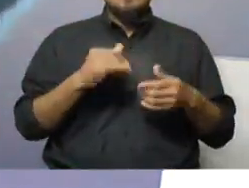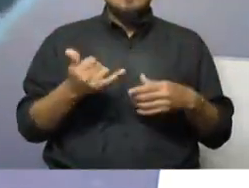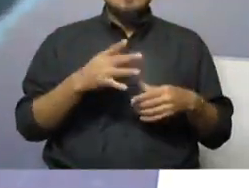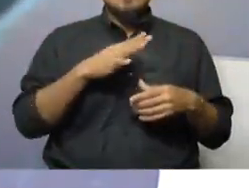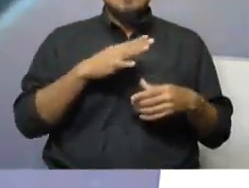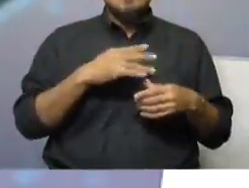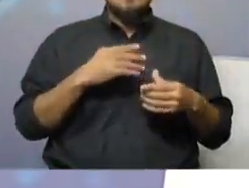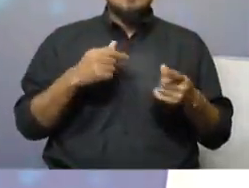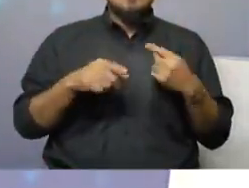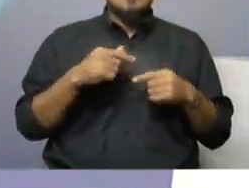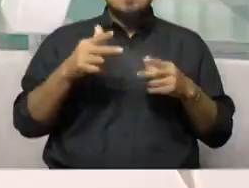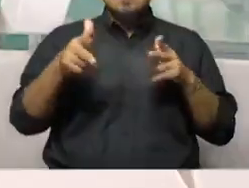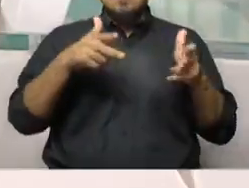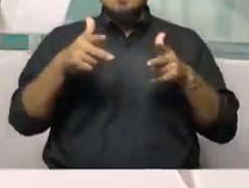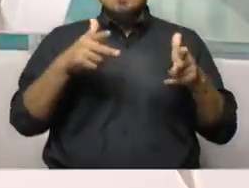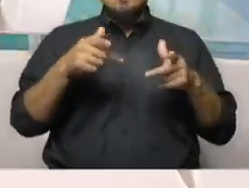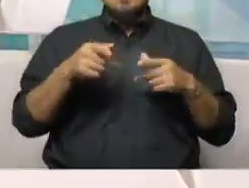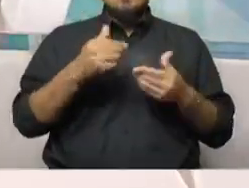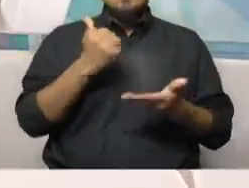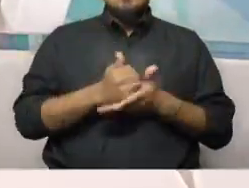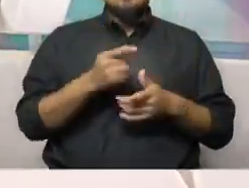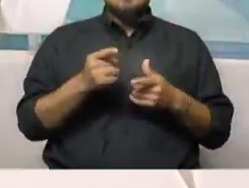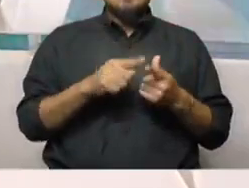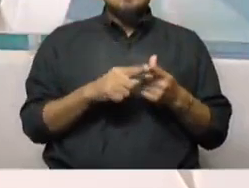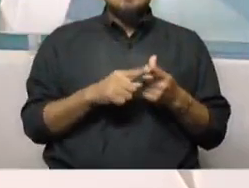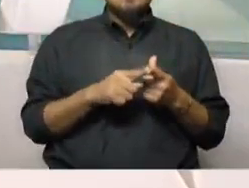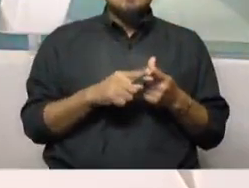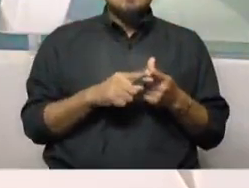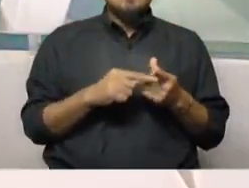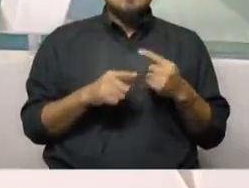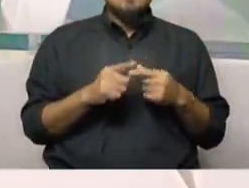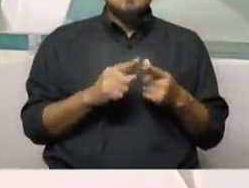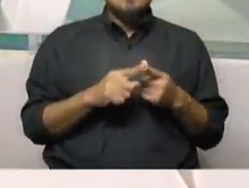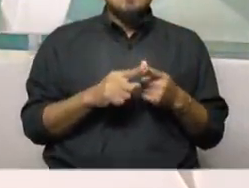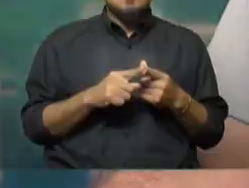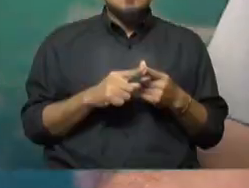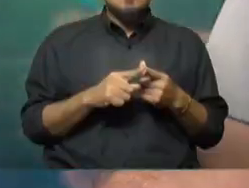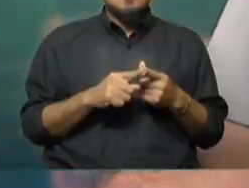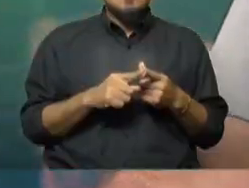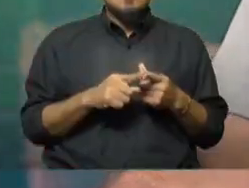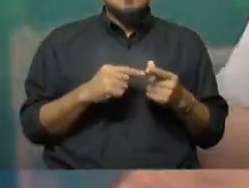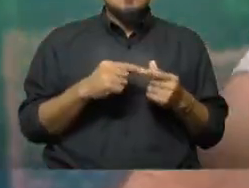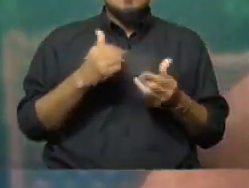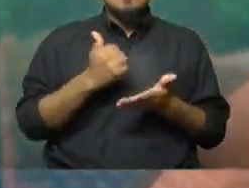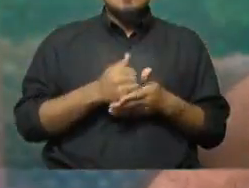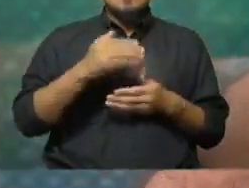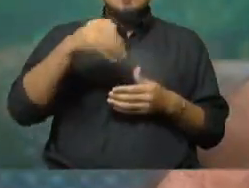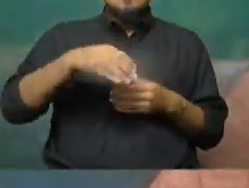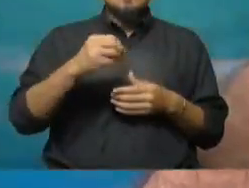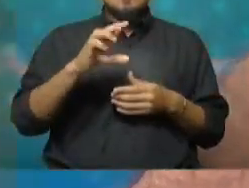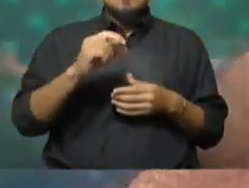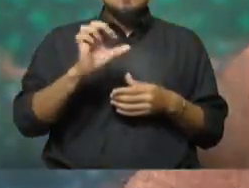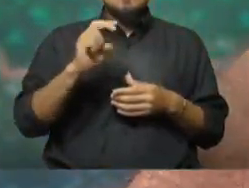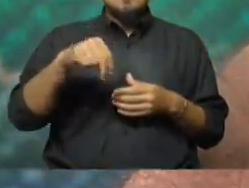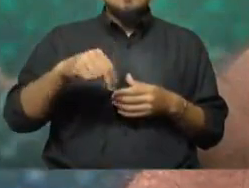de todo lo que pasa y nosotros también vamos a estar ahí, no vamos a ser ajenos a la fiesta de Momo. No podemos faltar, va a estar Morena en dos salidas con